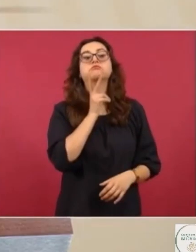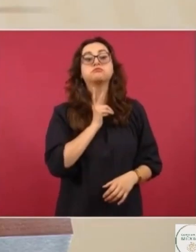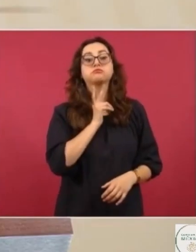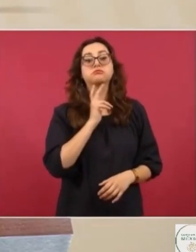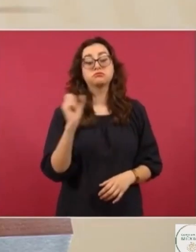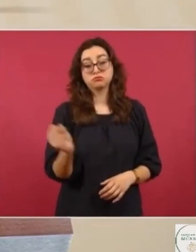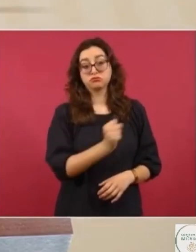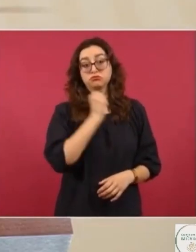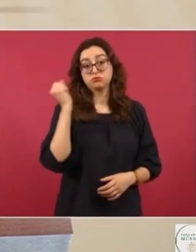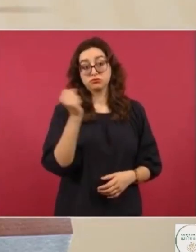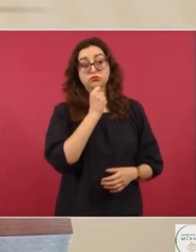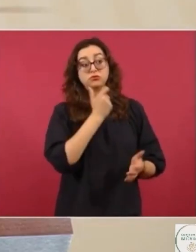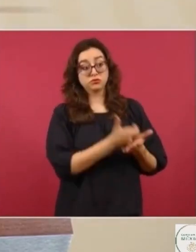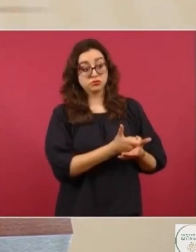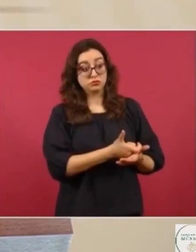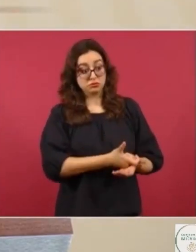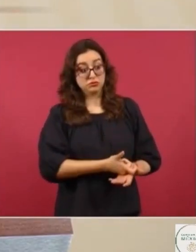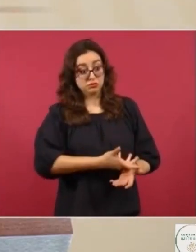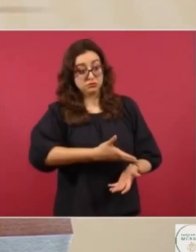un excedente